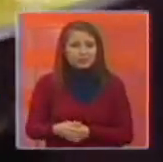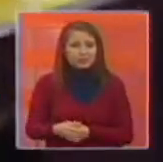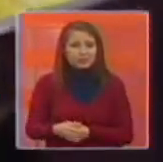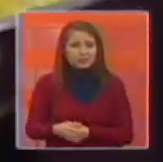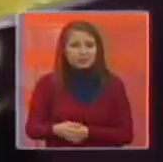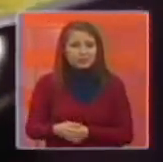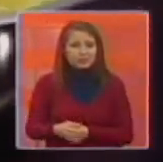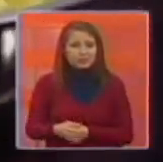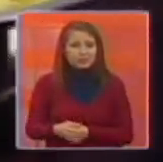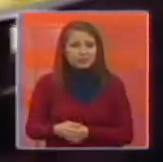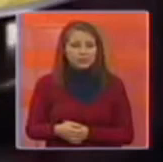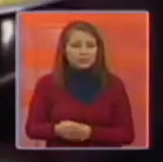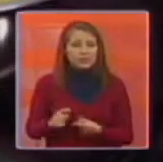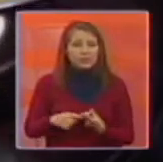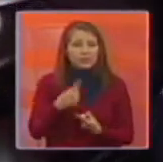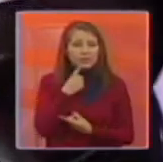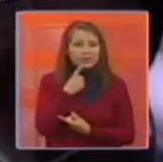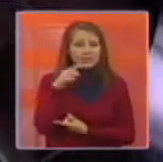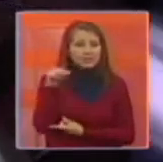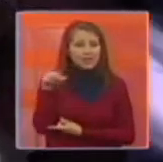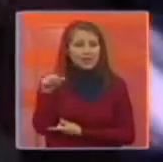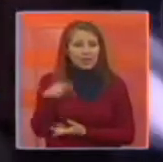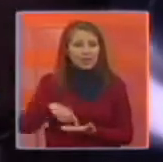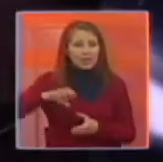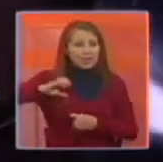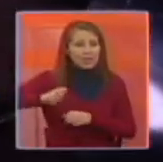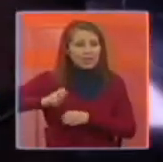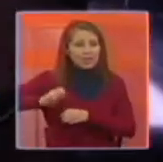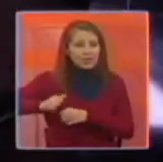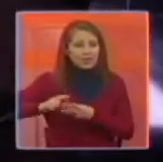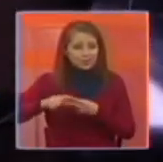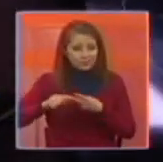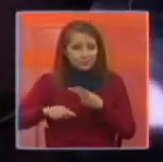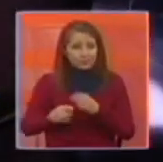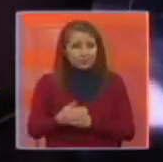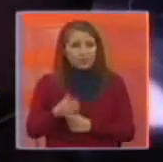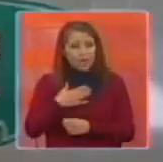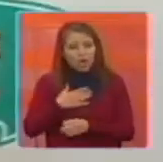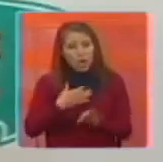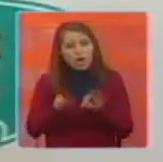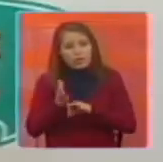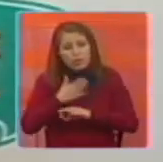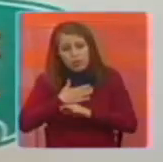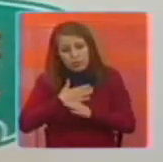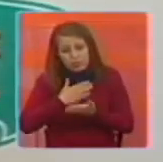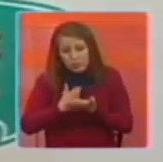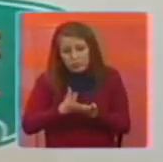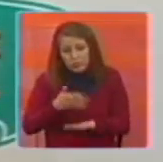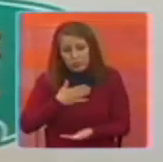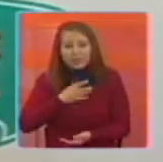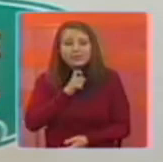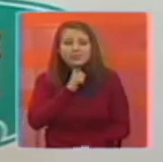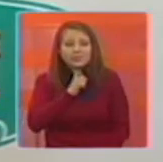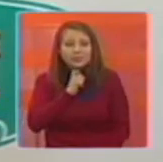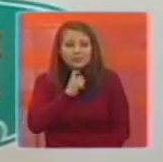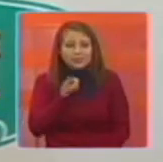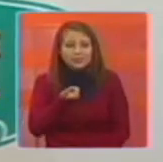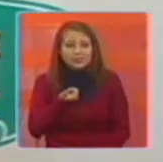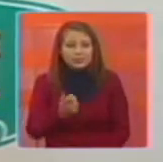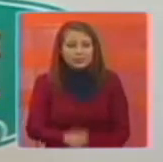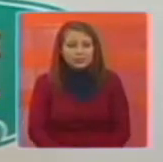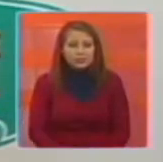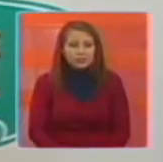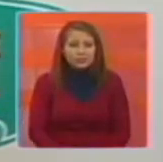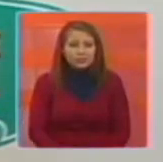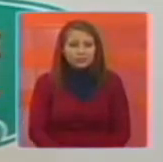Vamos a buscar sal y pimienta. Esta es la forma que yo hago la pimientita. ¿Dónde se